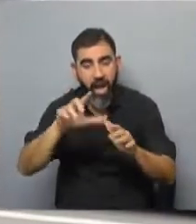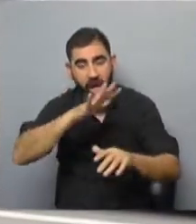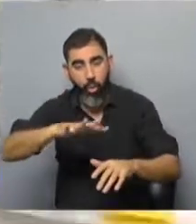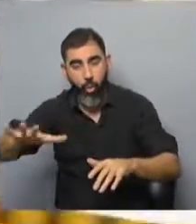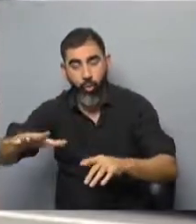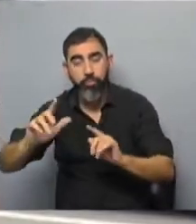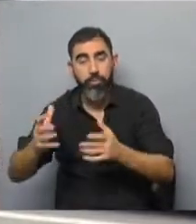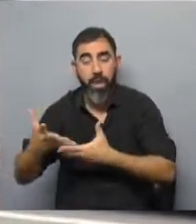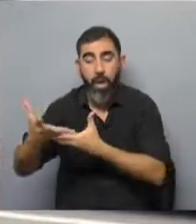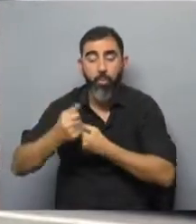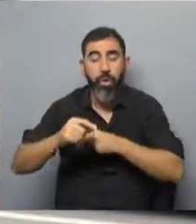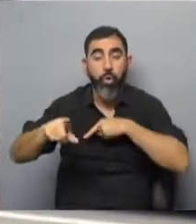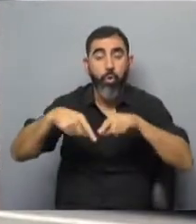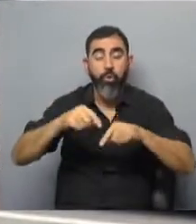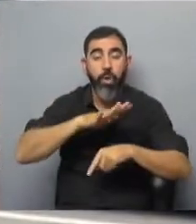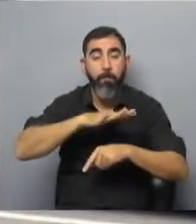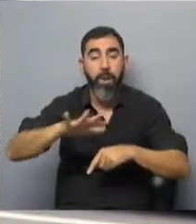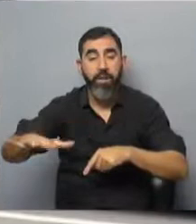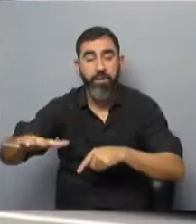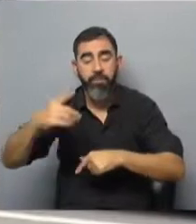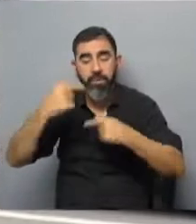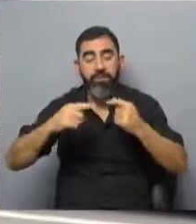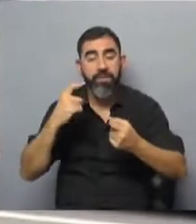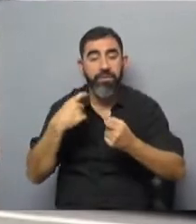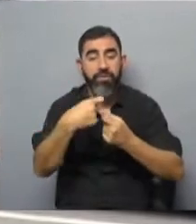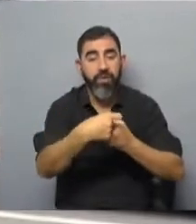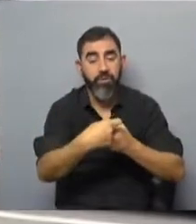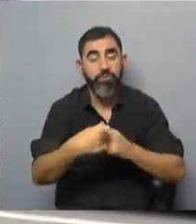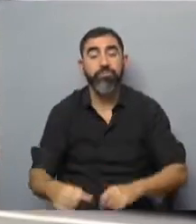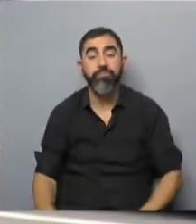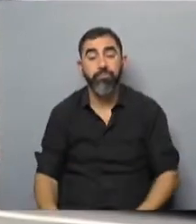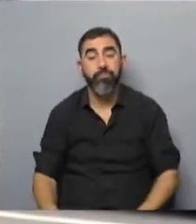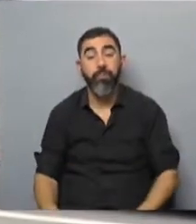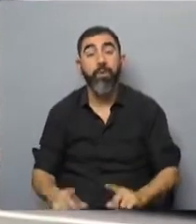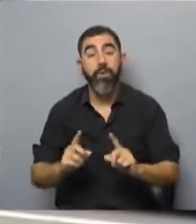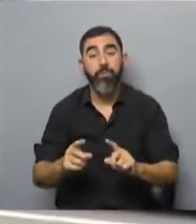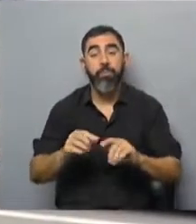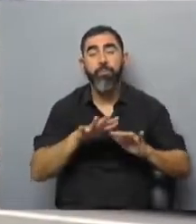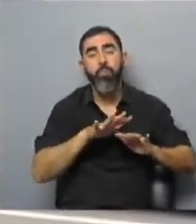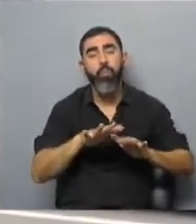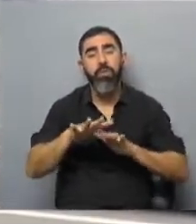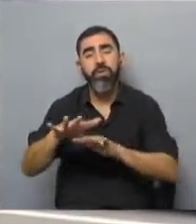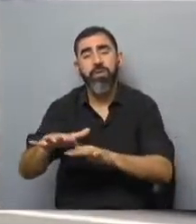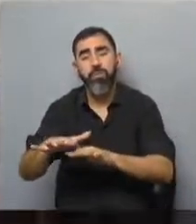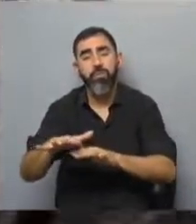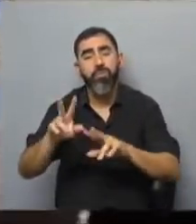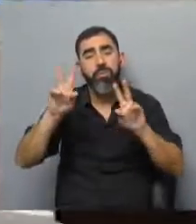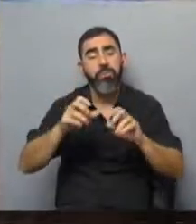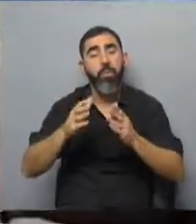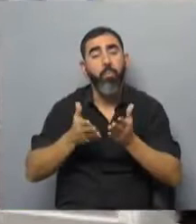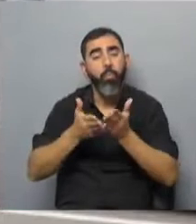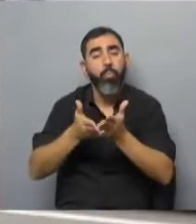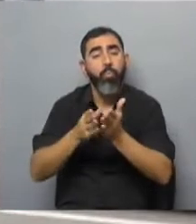estar acompañando de la Coordinadora Marítima Portuaria y los distintos sindicatos que ya la integran, y nos vamos a estar movilizando más que nada en lo que es el